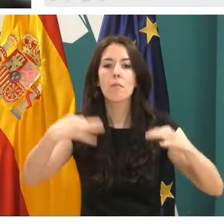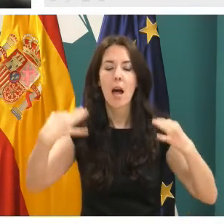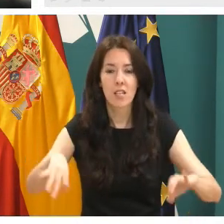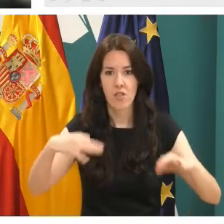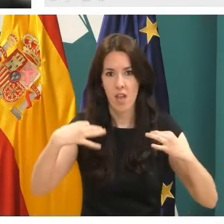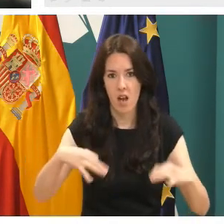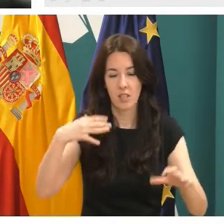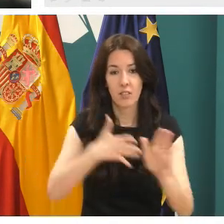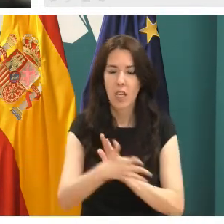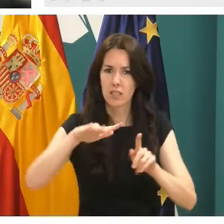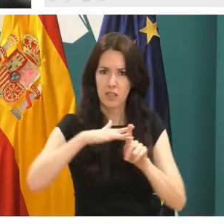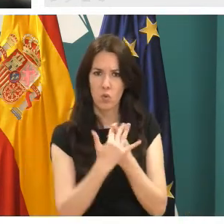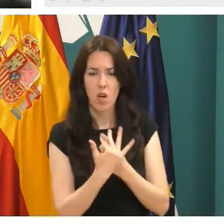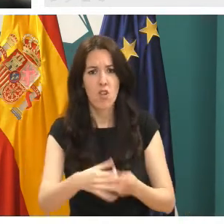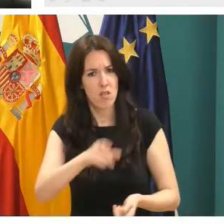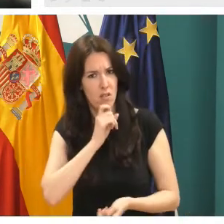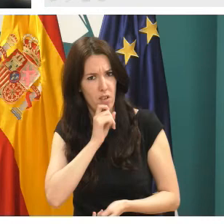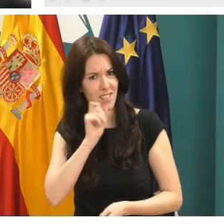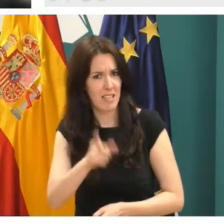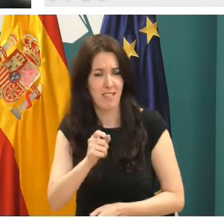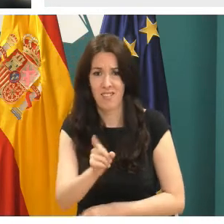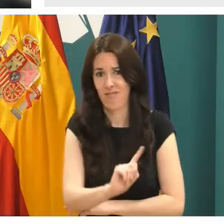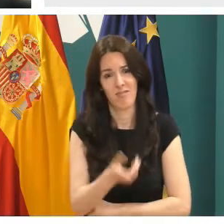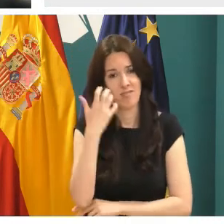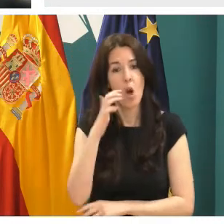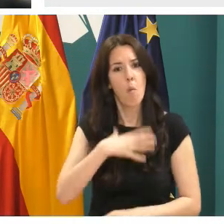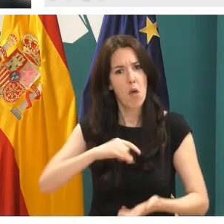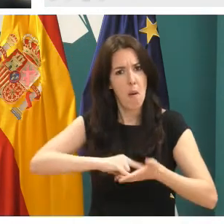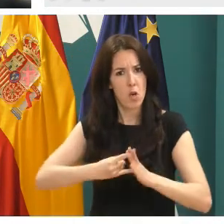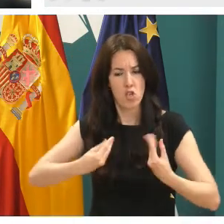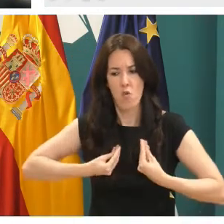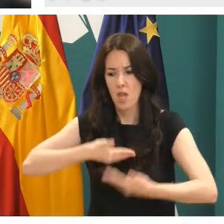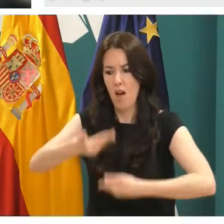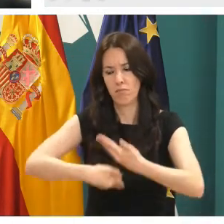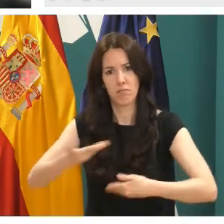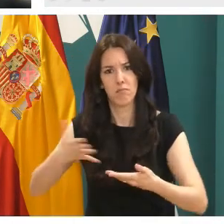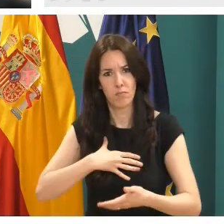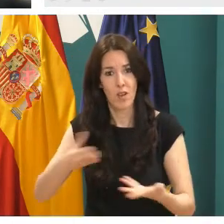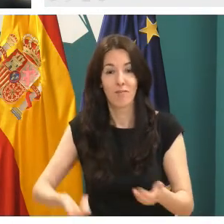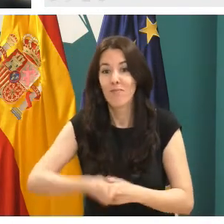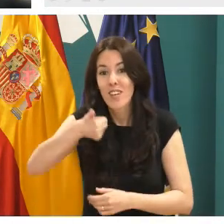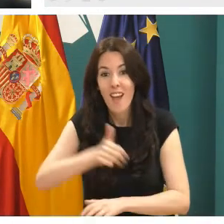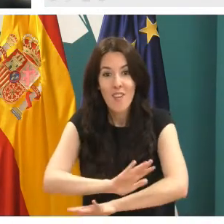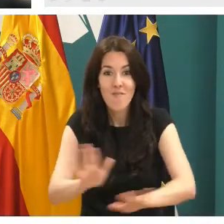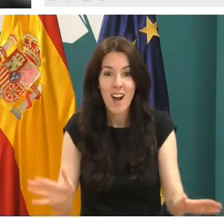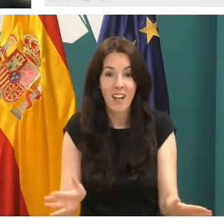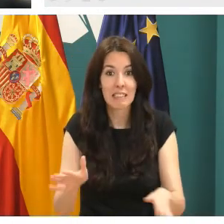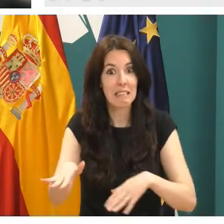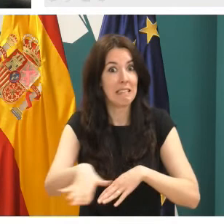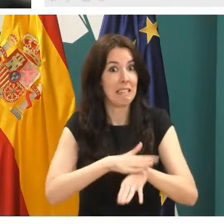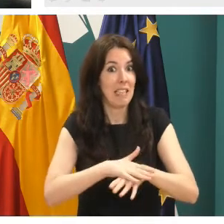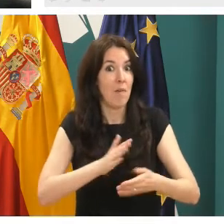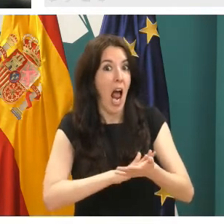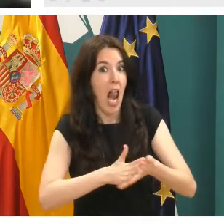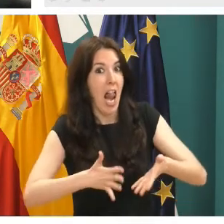que son complejas, que no son frecuentes, que puedan hacer su proyecto de vida. Pues nada más, siento haberme extendido un